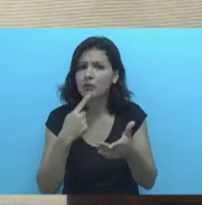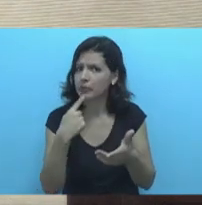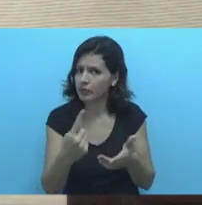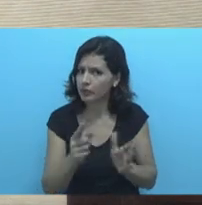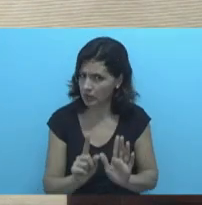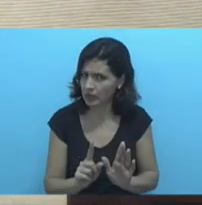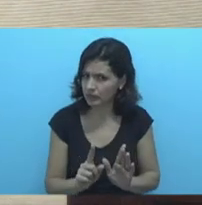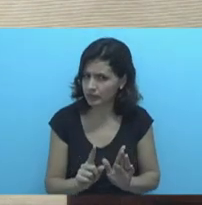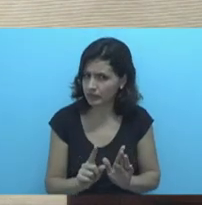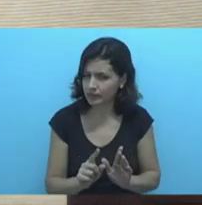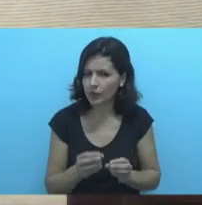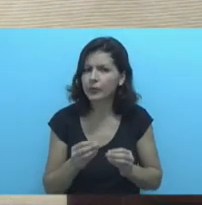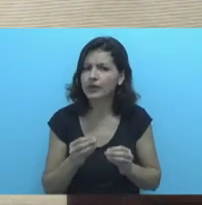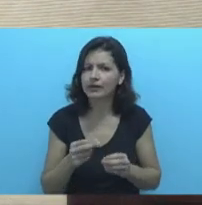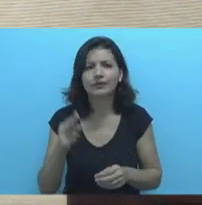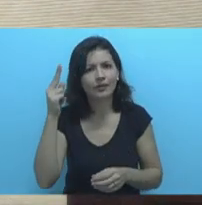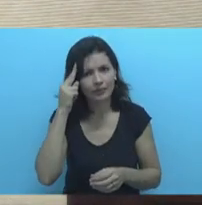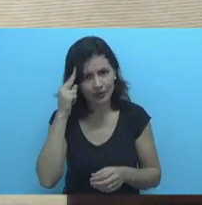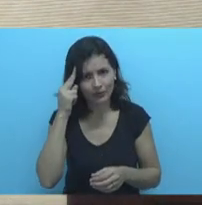Porque él respetaba al otro.